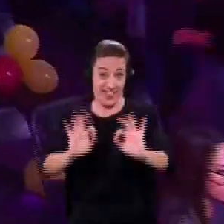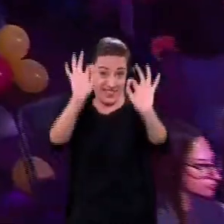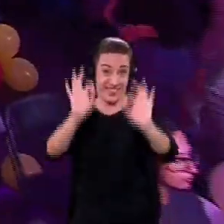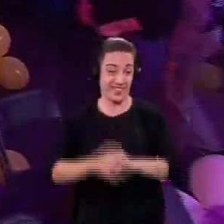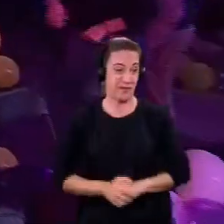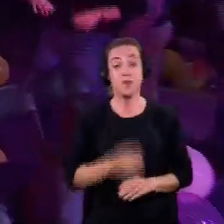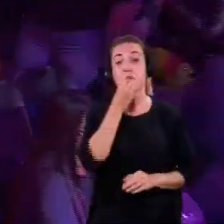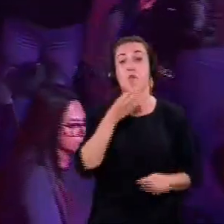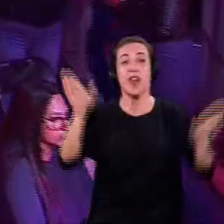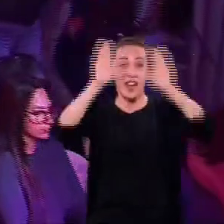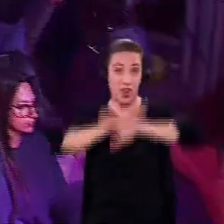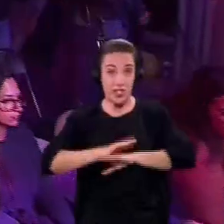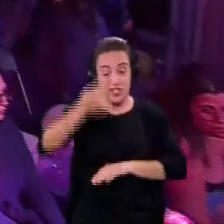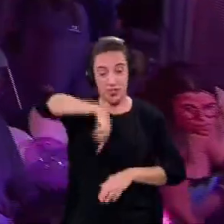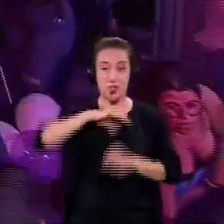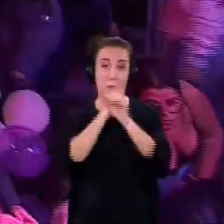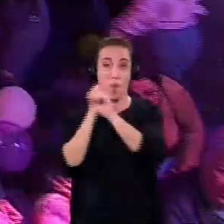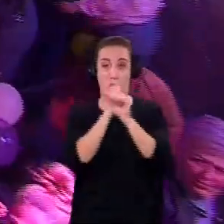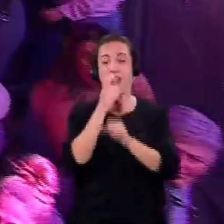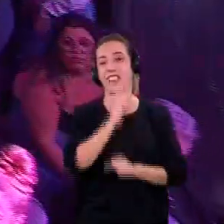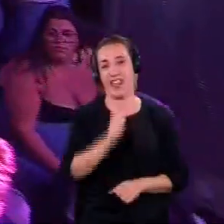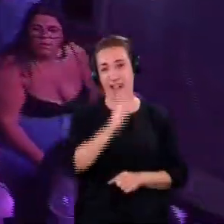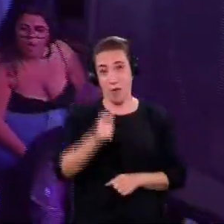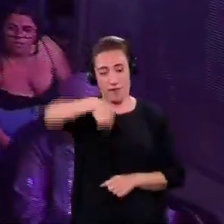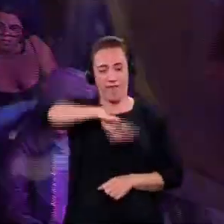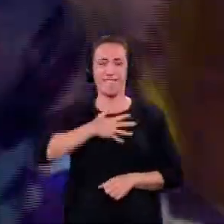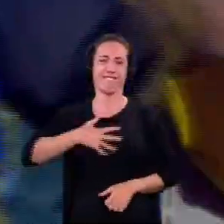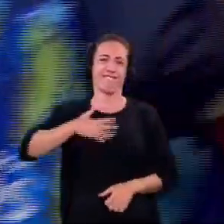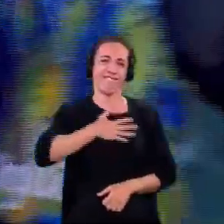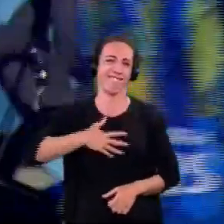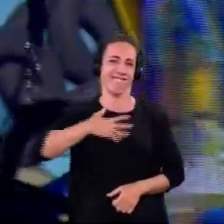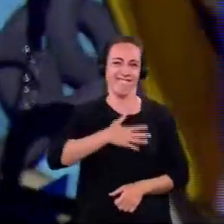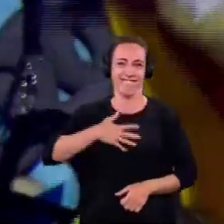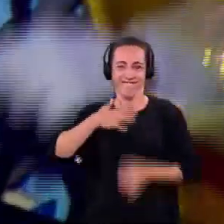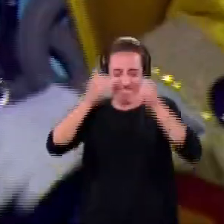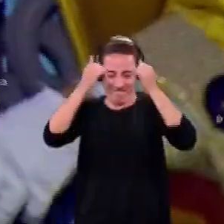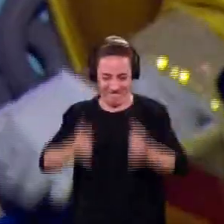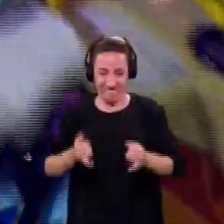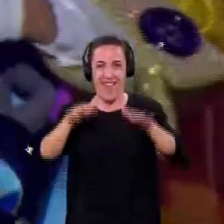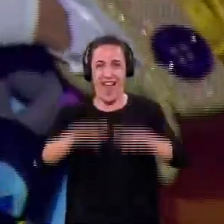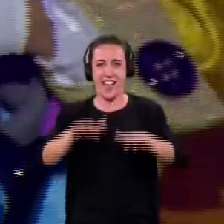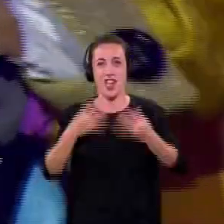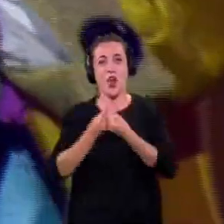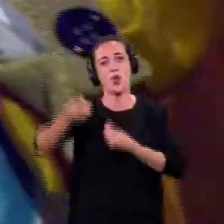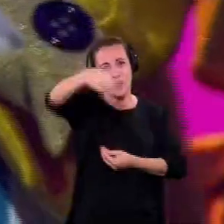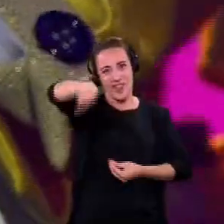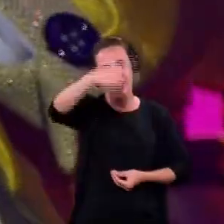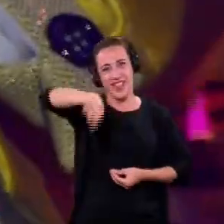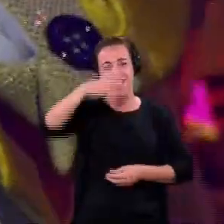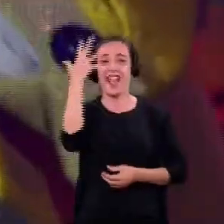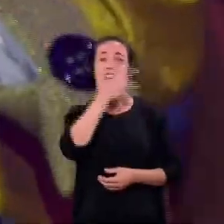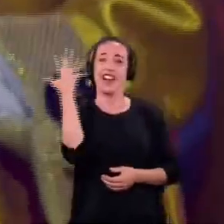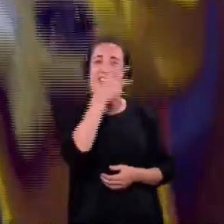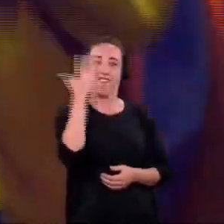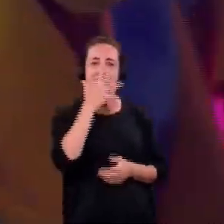Buenas noches, Santa Cruz, somos la Murga de los Tiraleguas y estamos encantadísimos de estar con todos ustedes en el